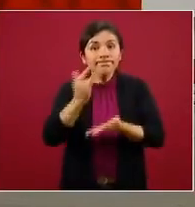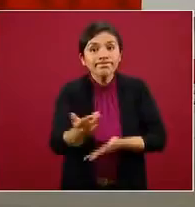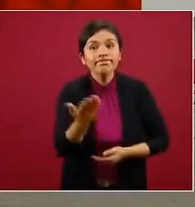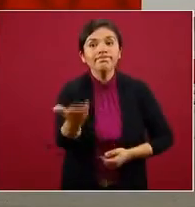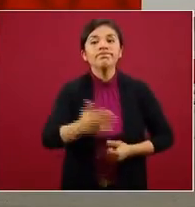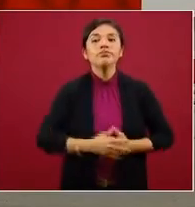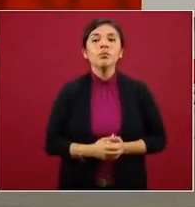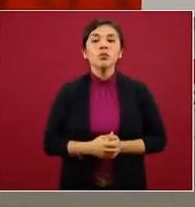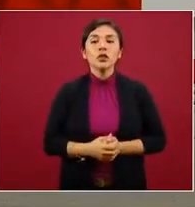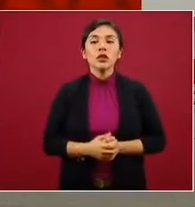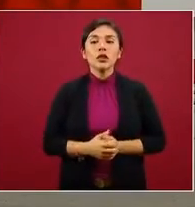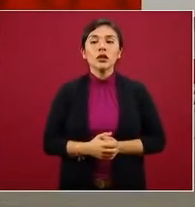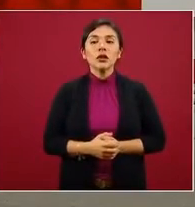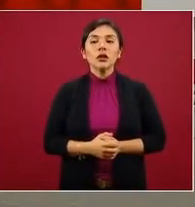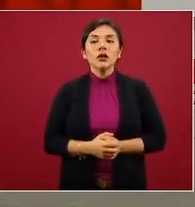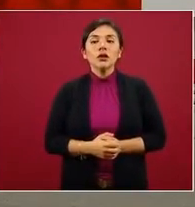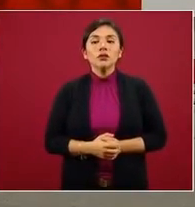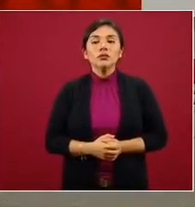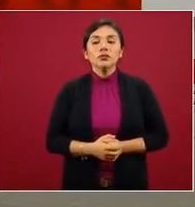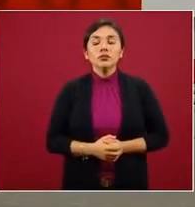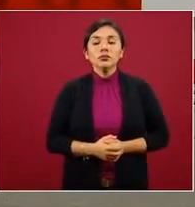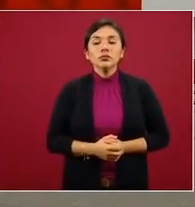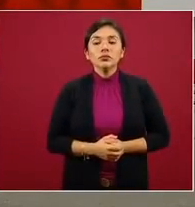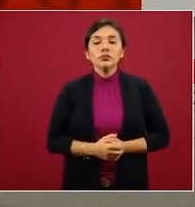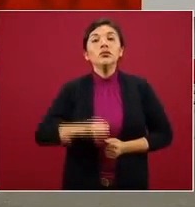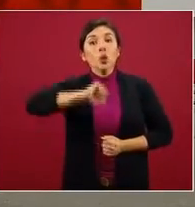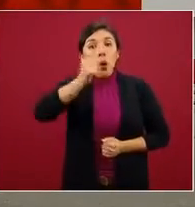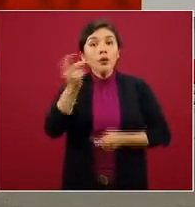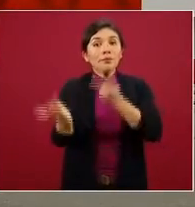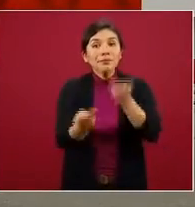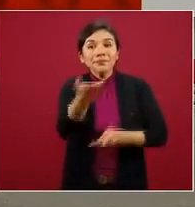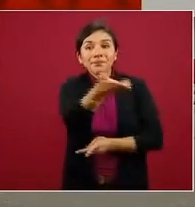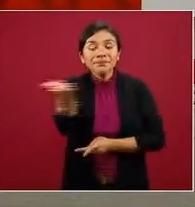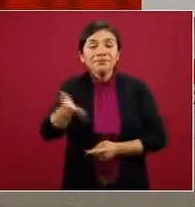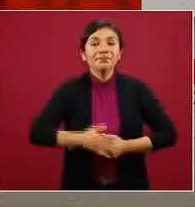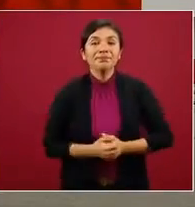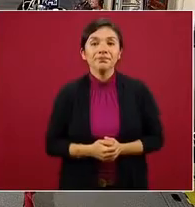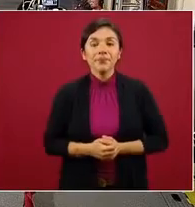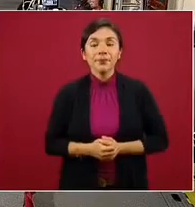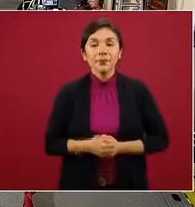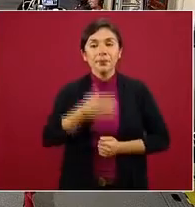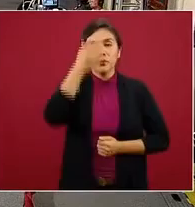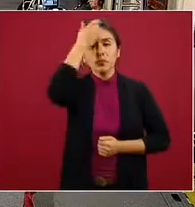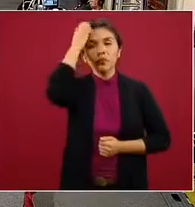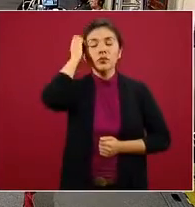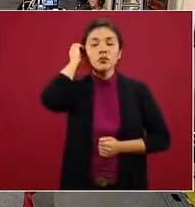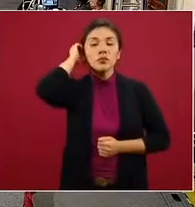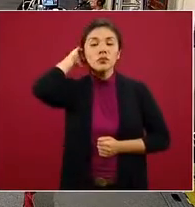gracias, doctor Cortés. Está usted y Alejandro ahí atrás y usted.